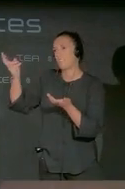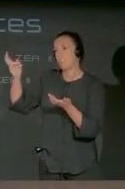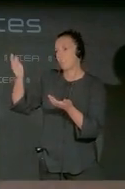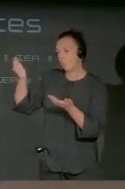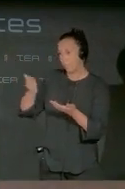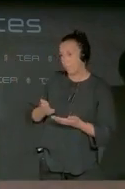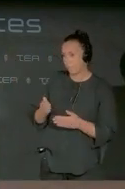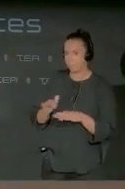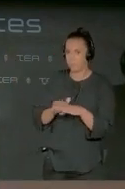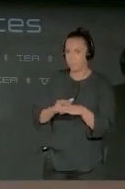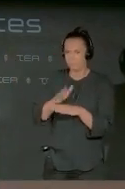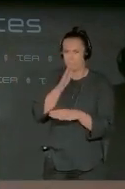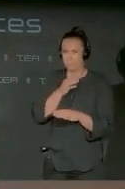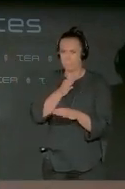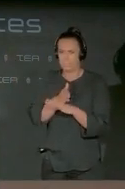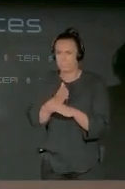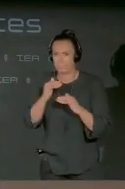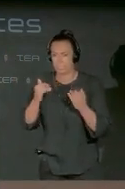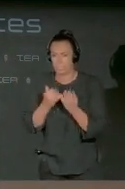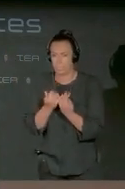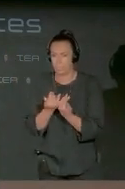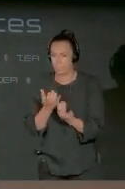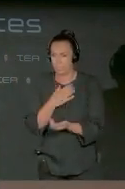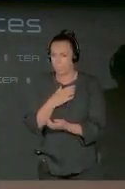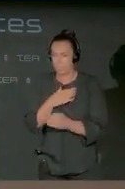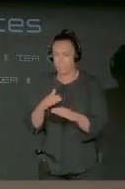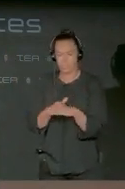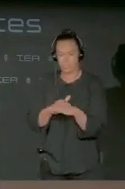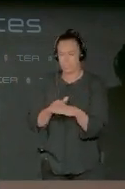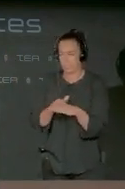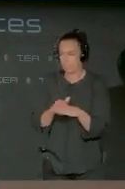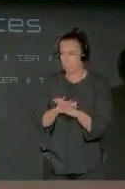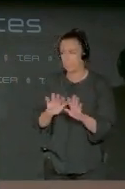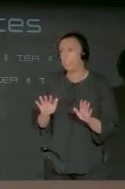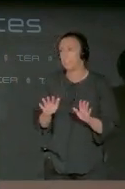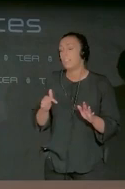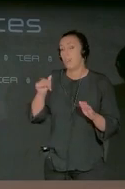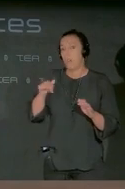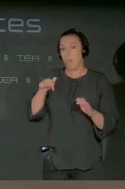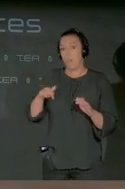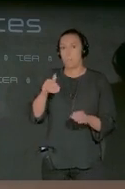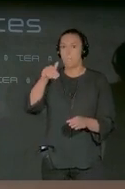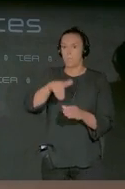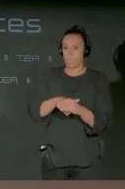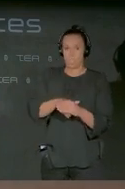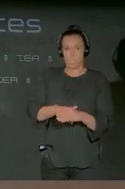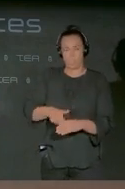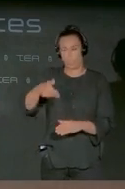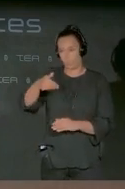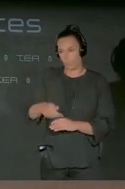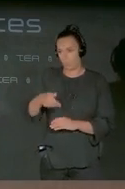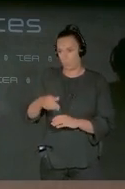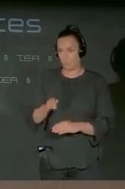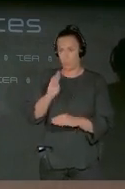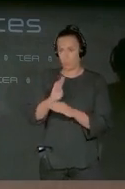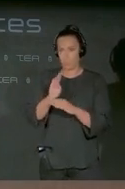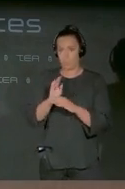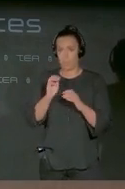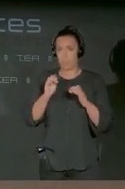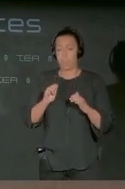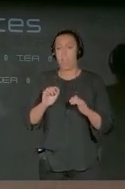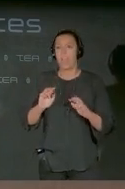poder estar en Tenerife, lo lamento muchísimo desde muchos puntos de vista, pero hoy tenemos una votación importantísima en el Parlamento sobre la ley de la restauración de